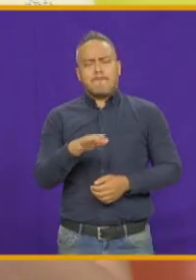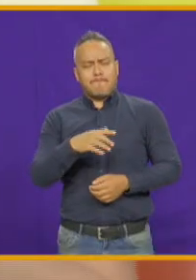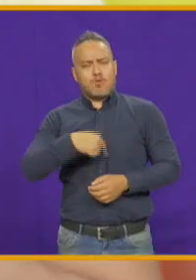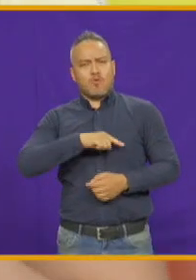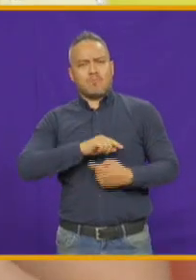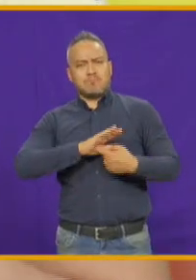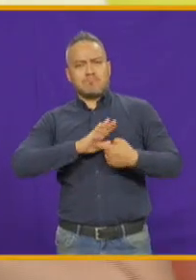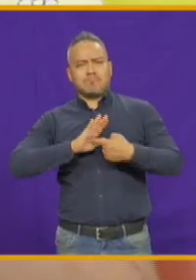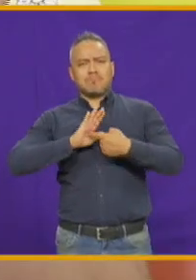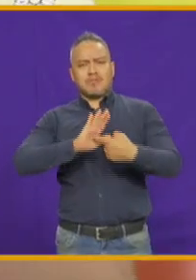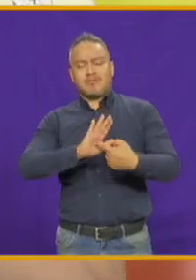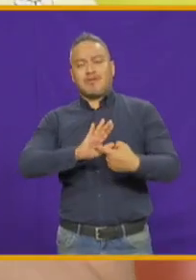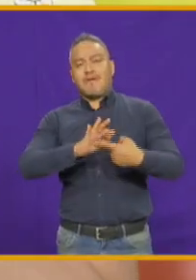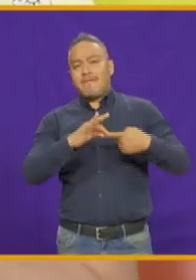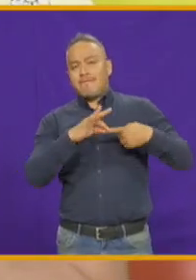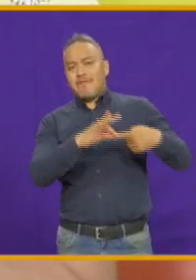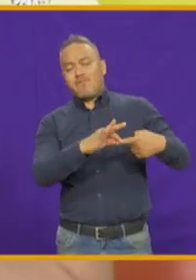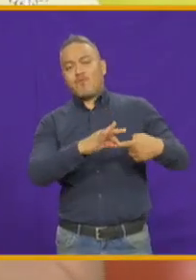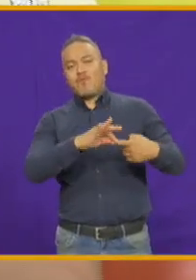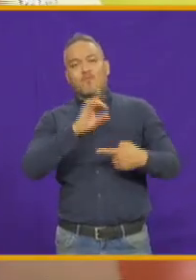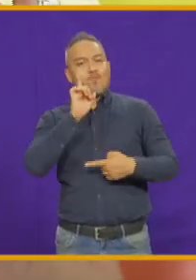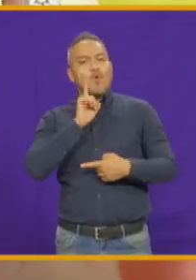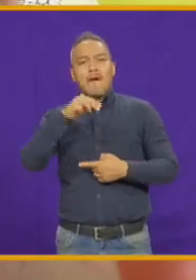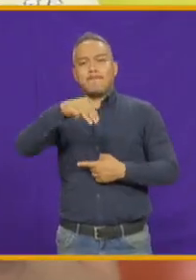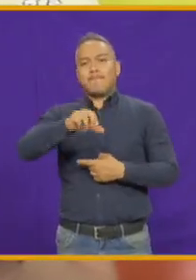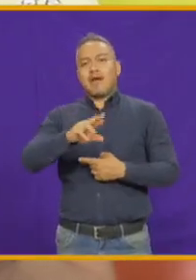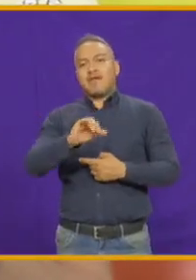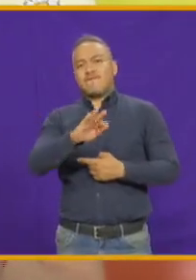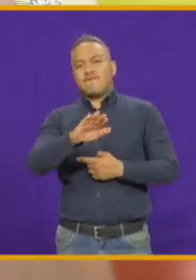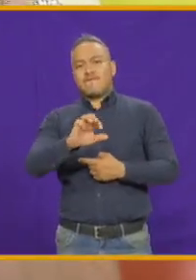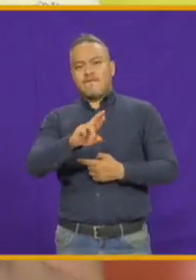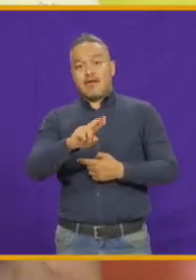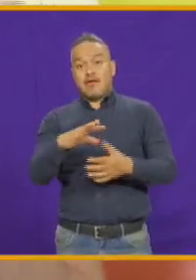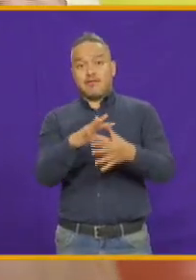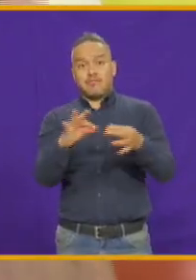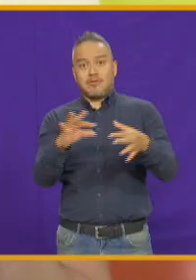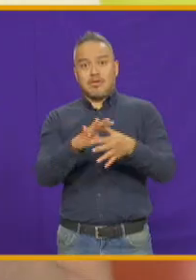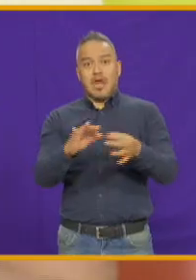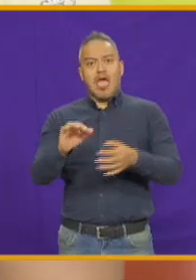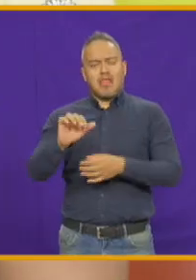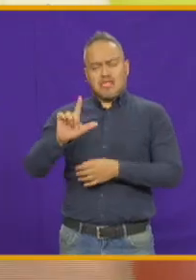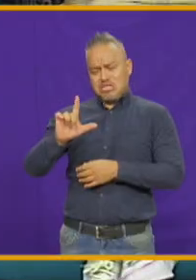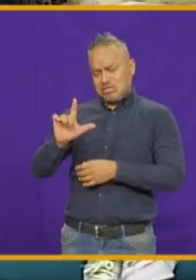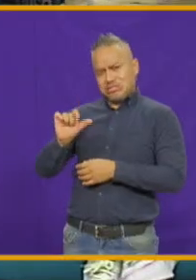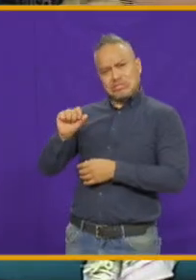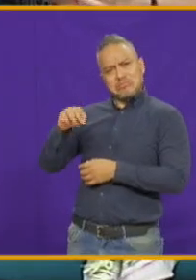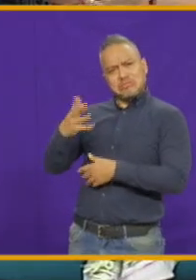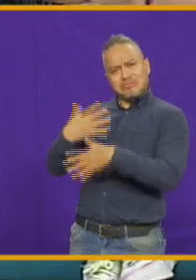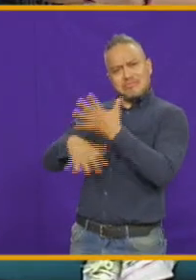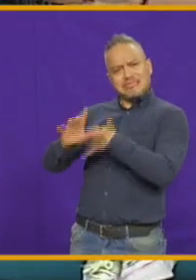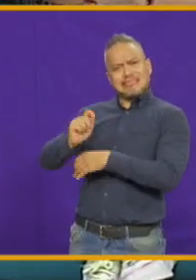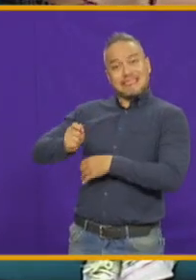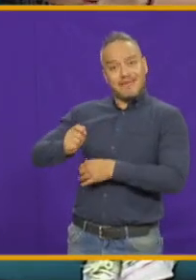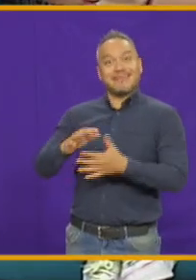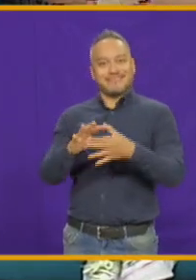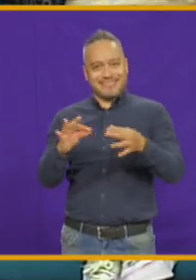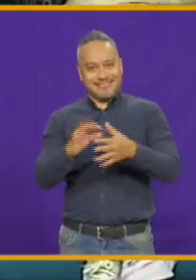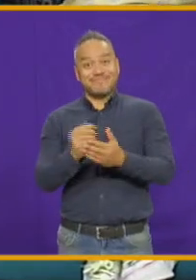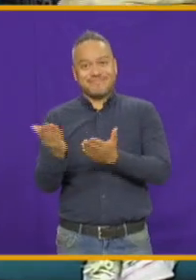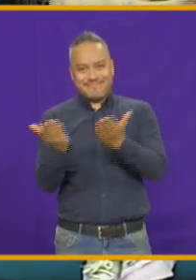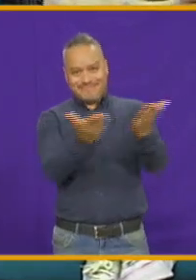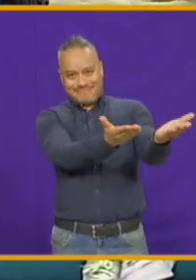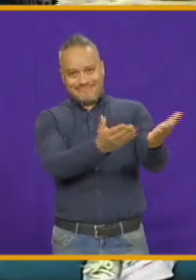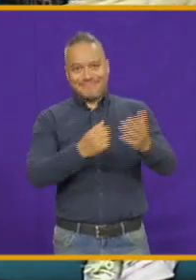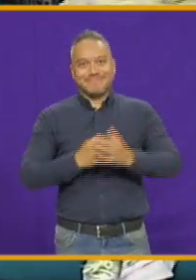a Marifer que ella nos va a platicar sobre la lengua de señas mexicana vamos con ella vamos a